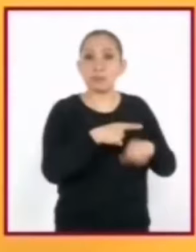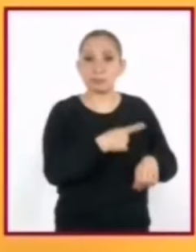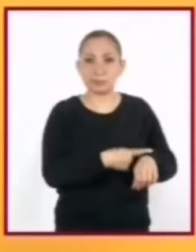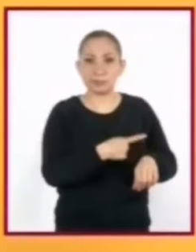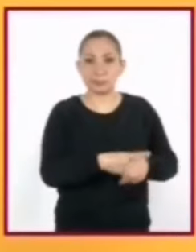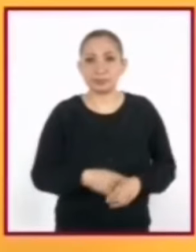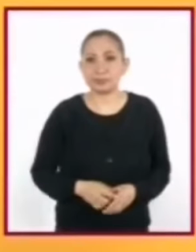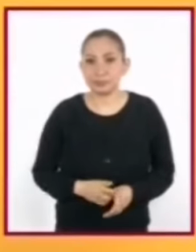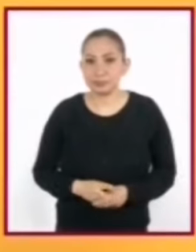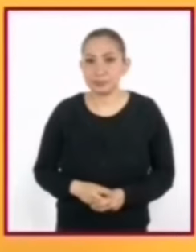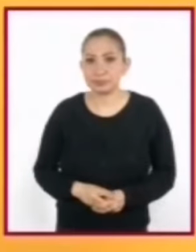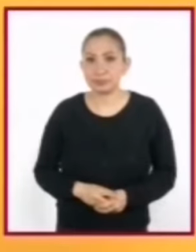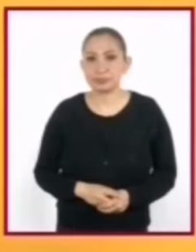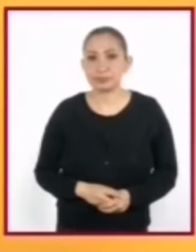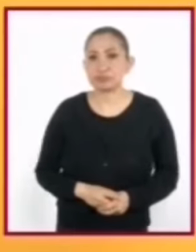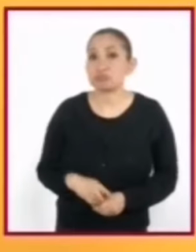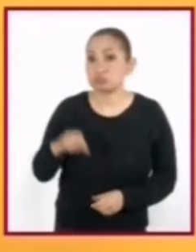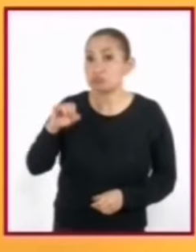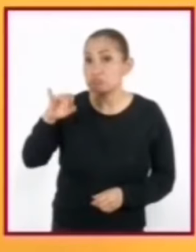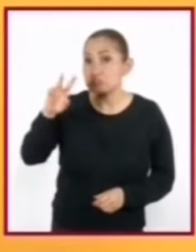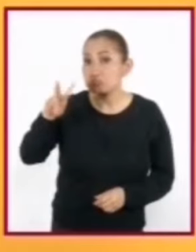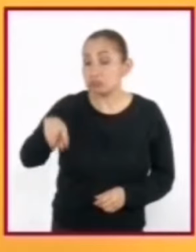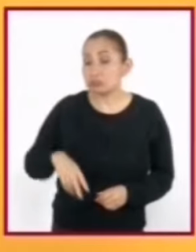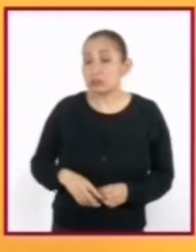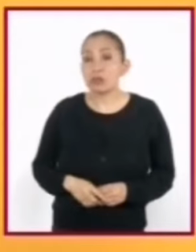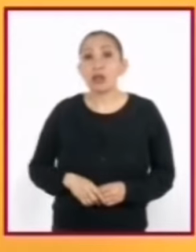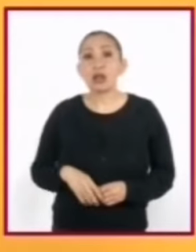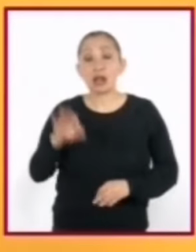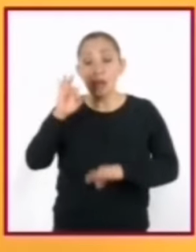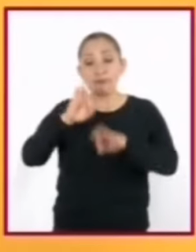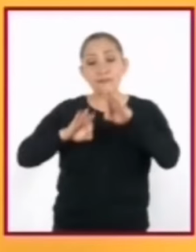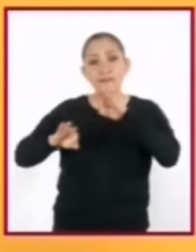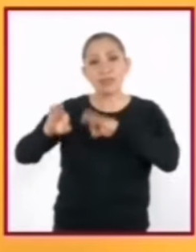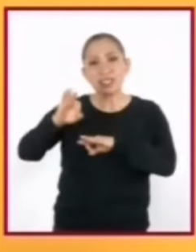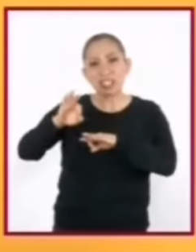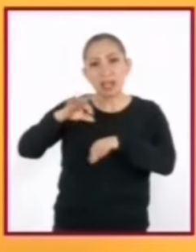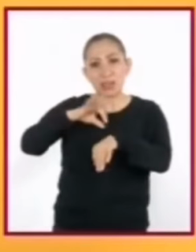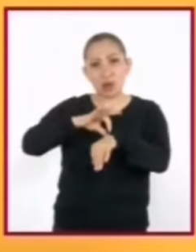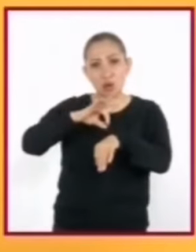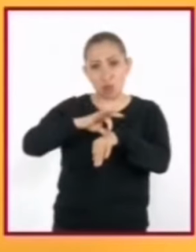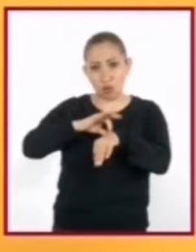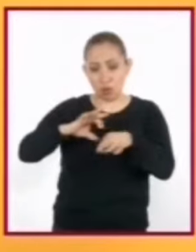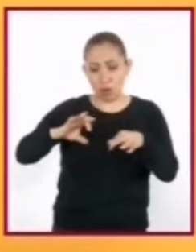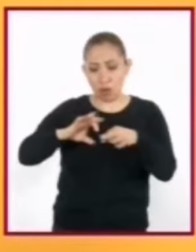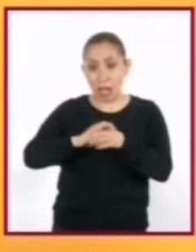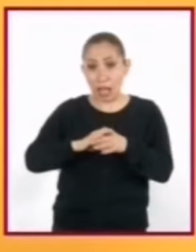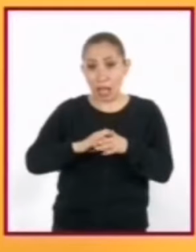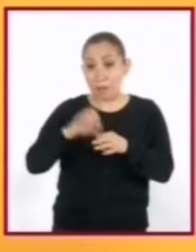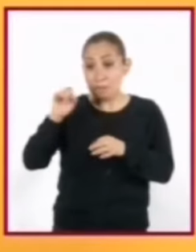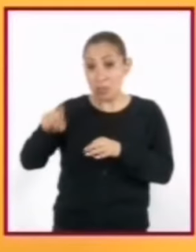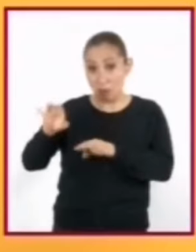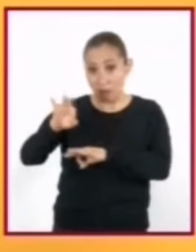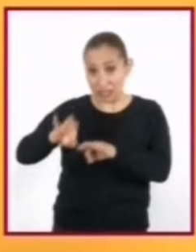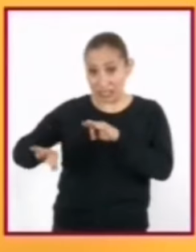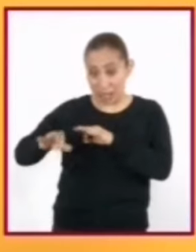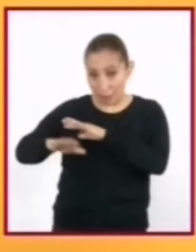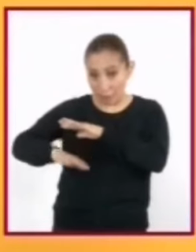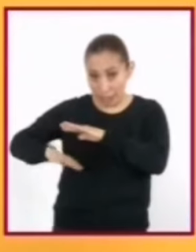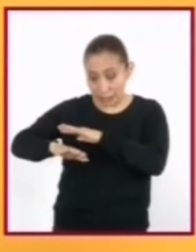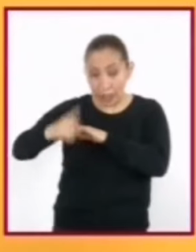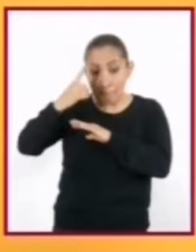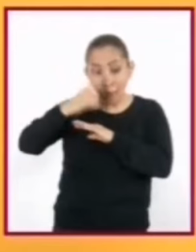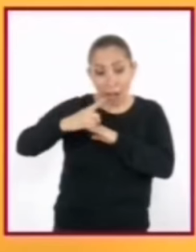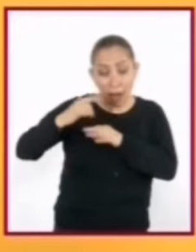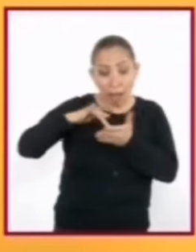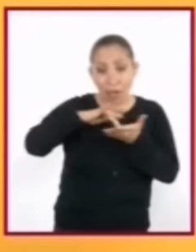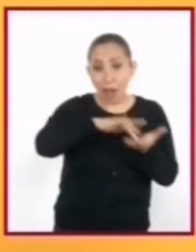padecimiento. Así es, la física médica es la aplicación de principios de la física a la